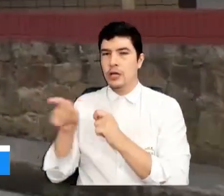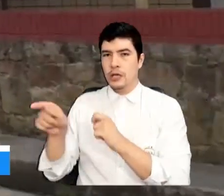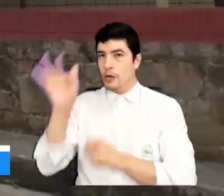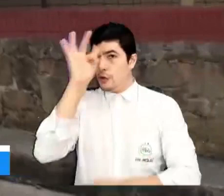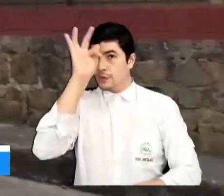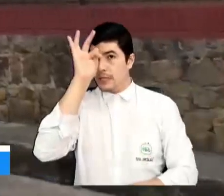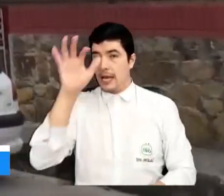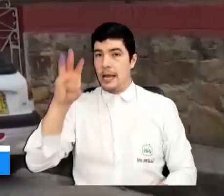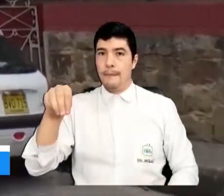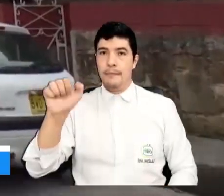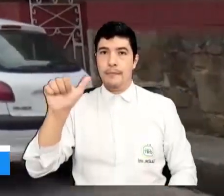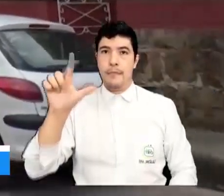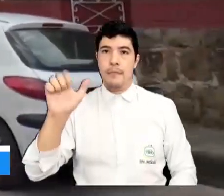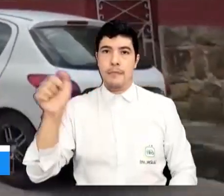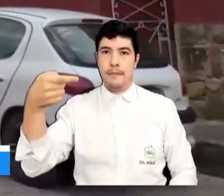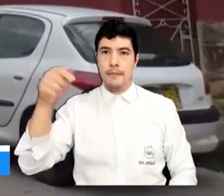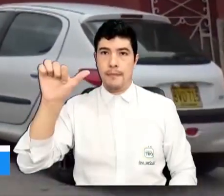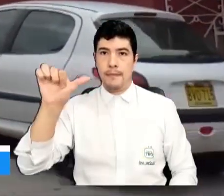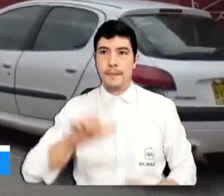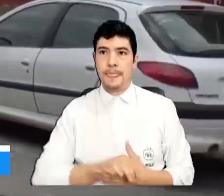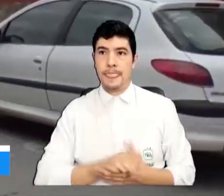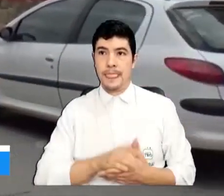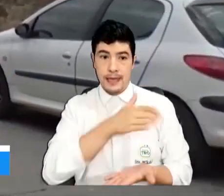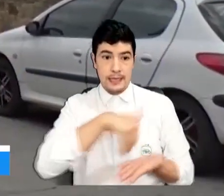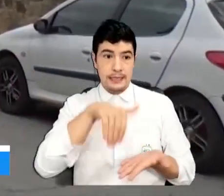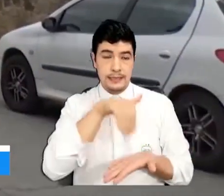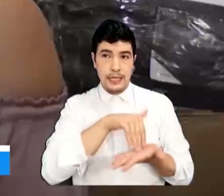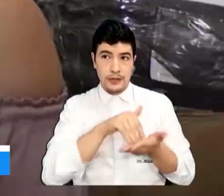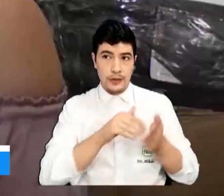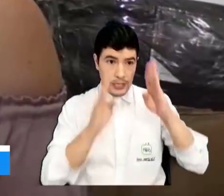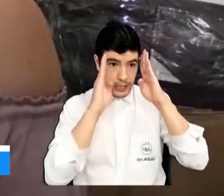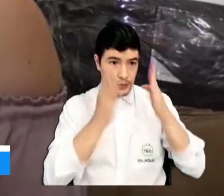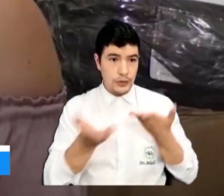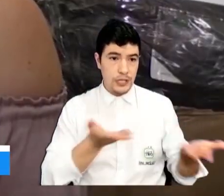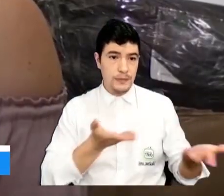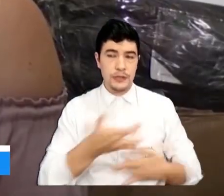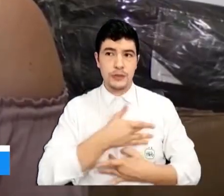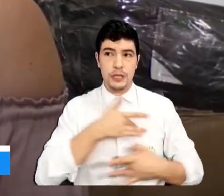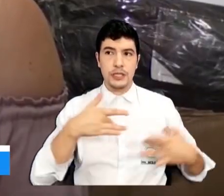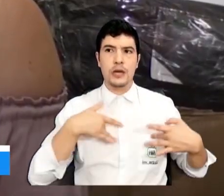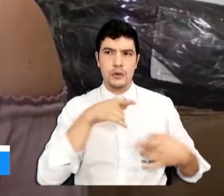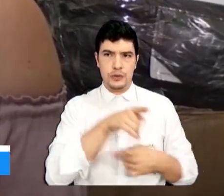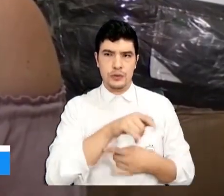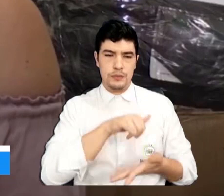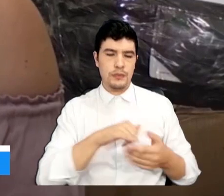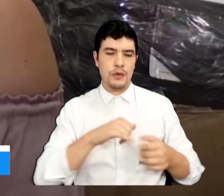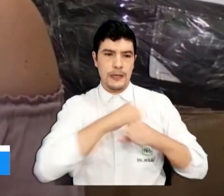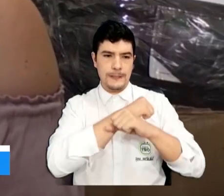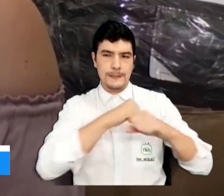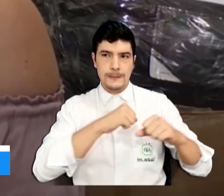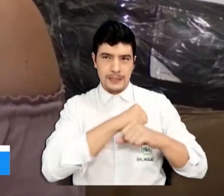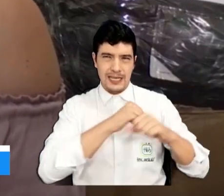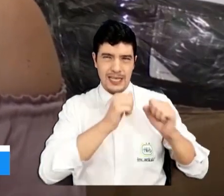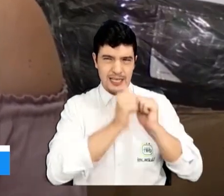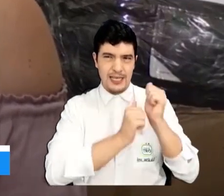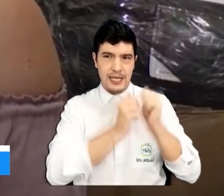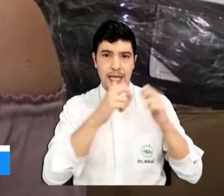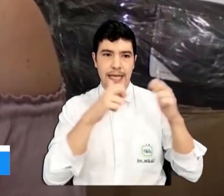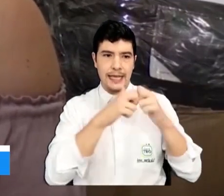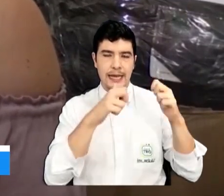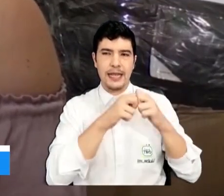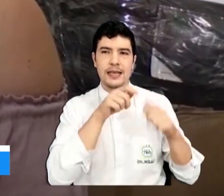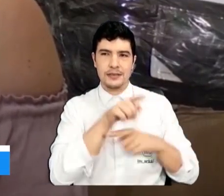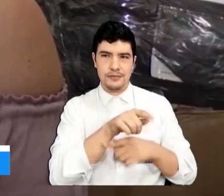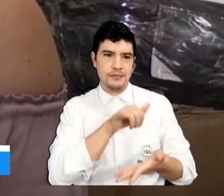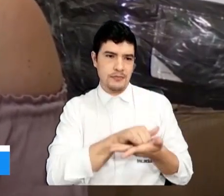por el espacio y la cercanía al Hospital Regional de García Rovira. En estos momentos se le están haciendo adecuaciones de pintura